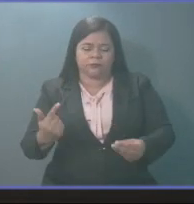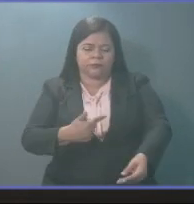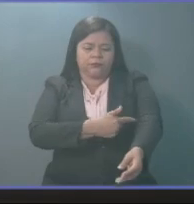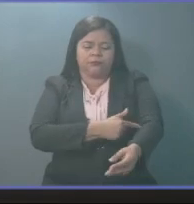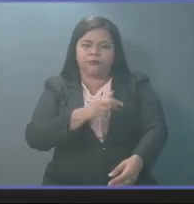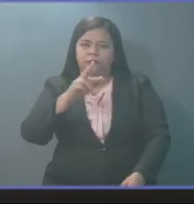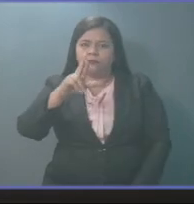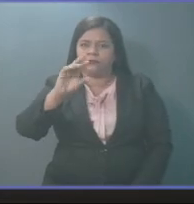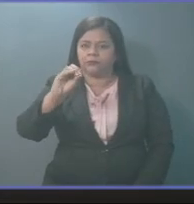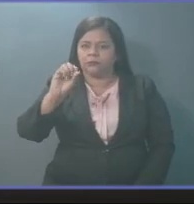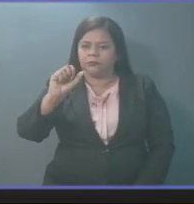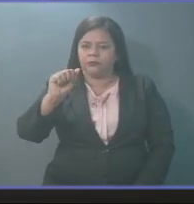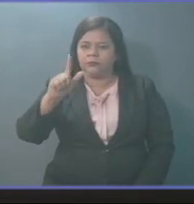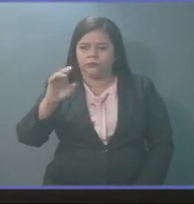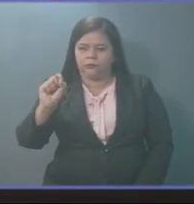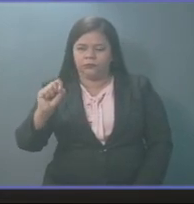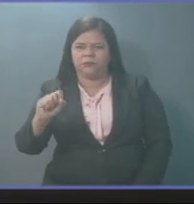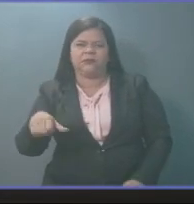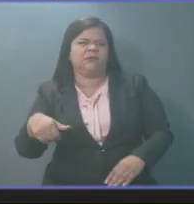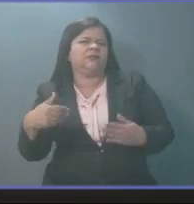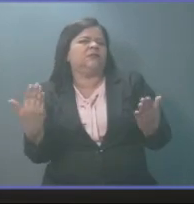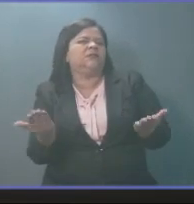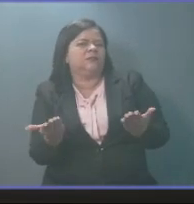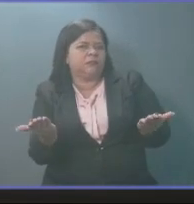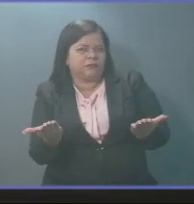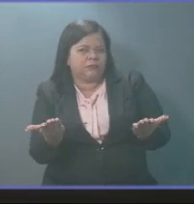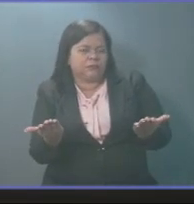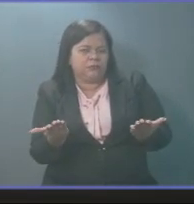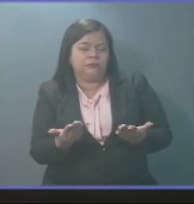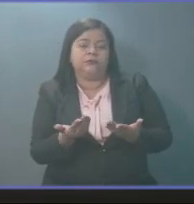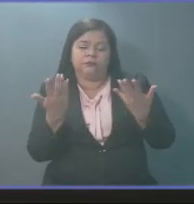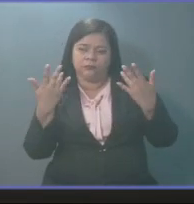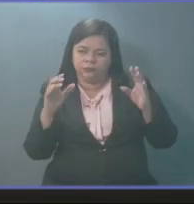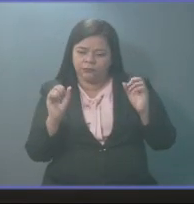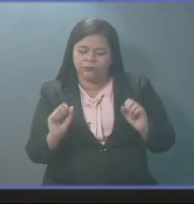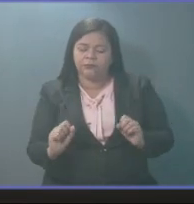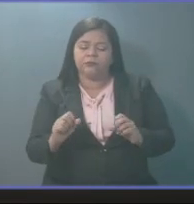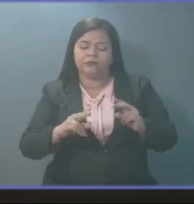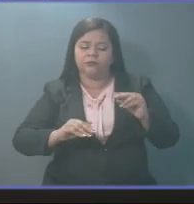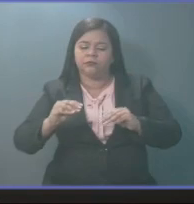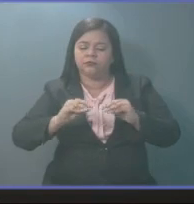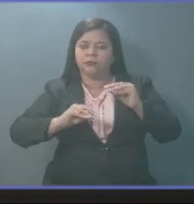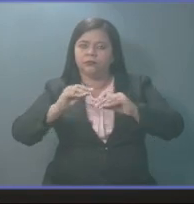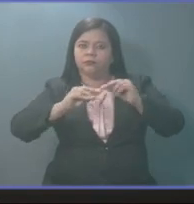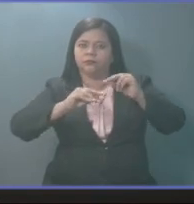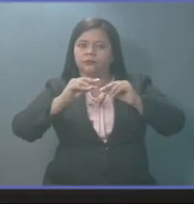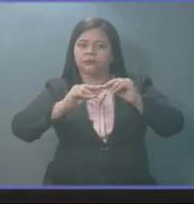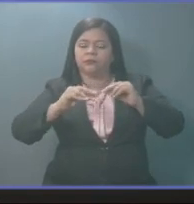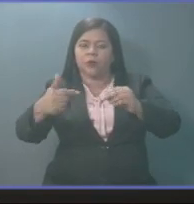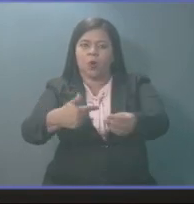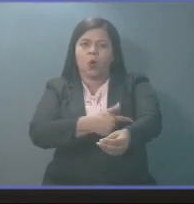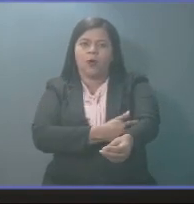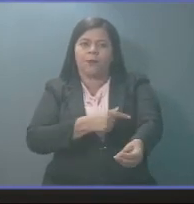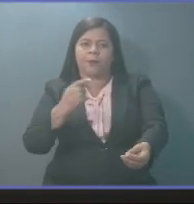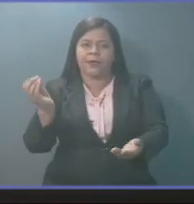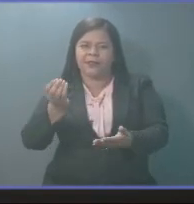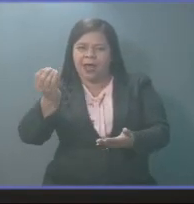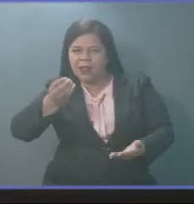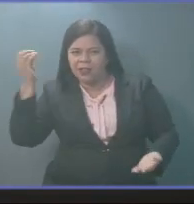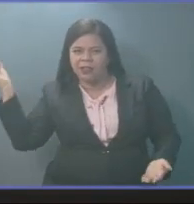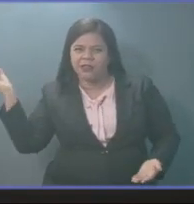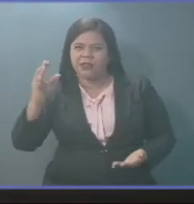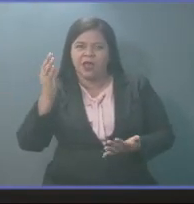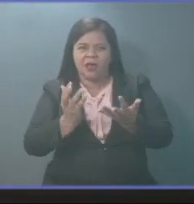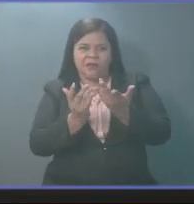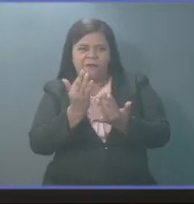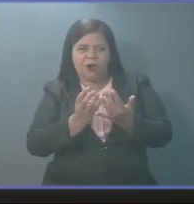Rosales y qué se está haciendo para construir el Hospital de Nejapa, tal como estaba